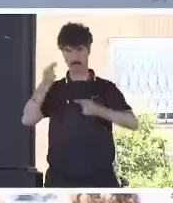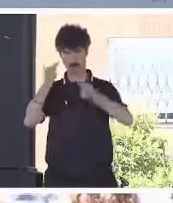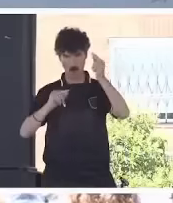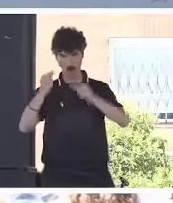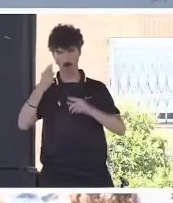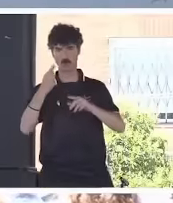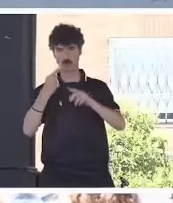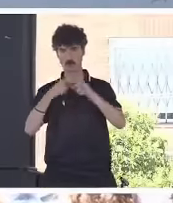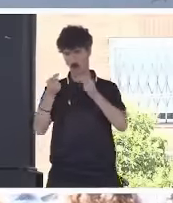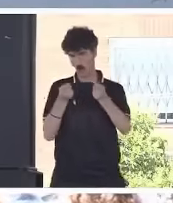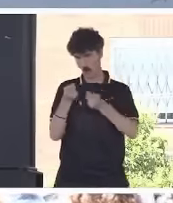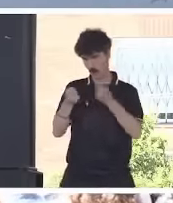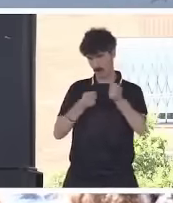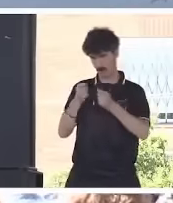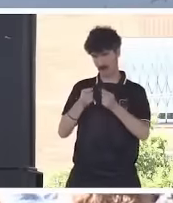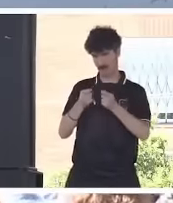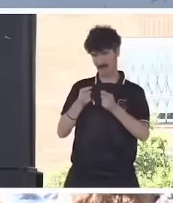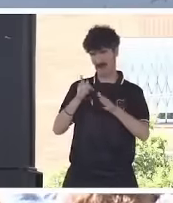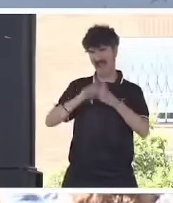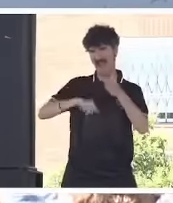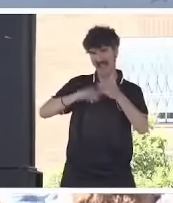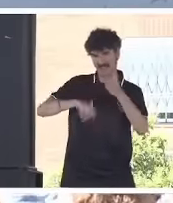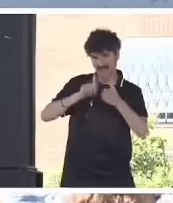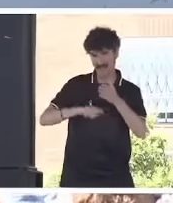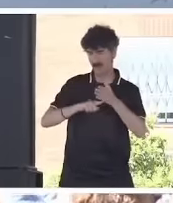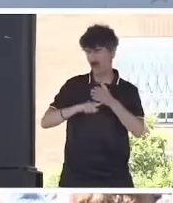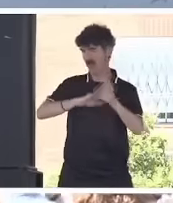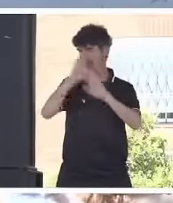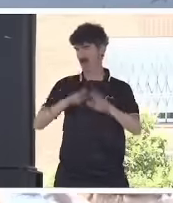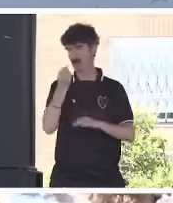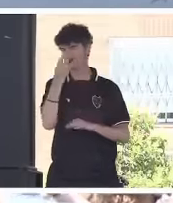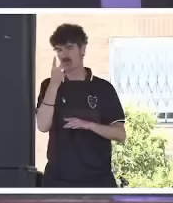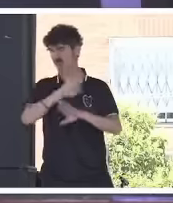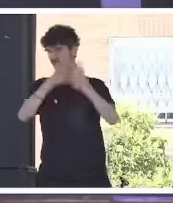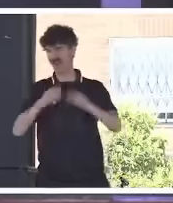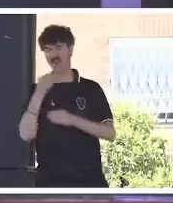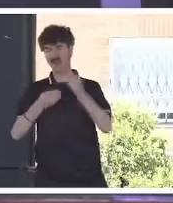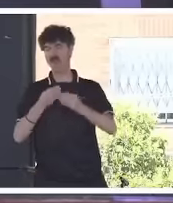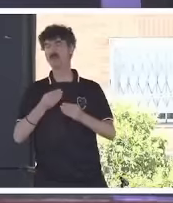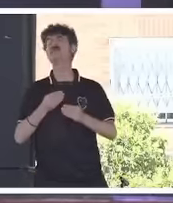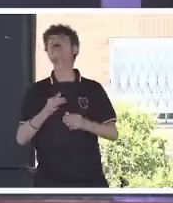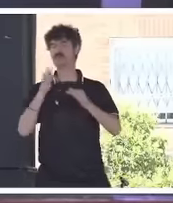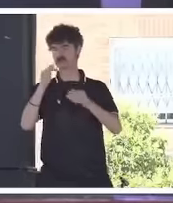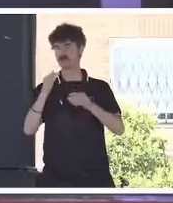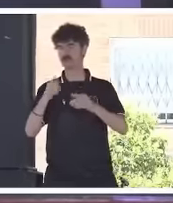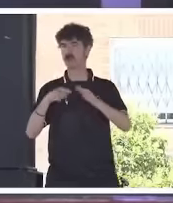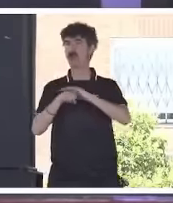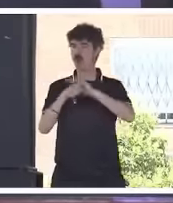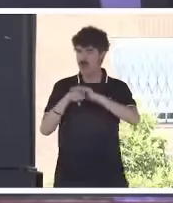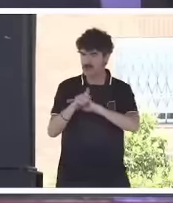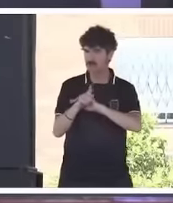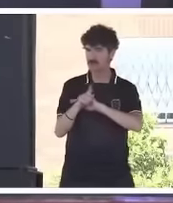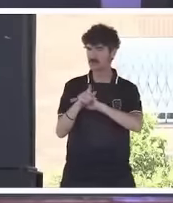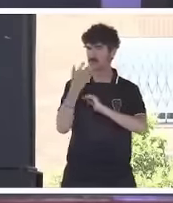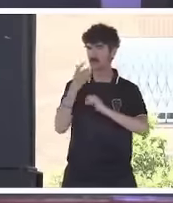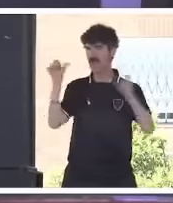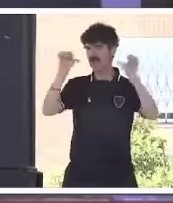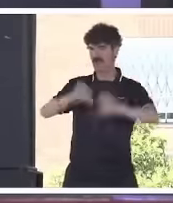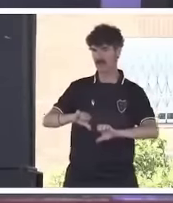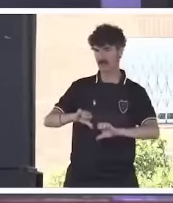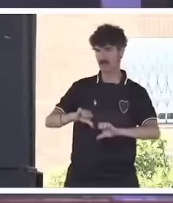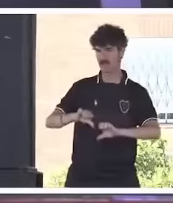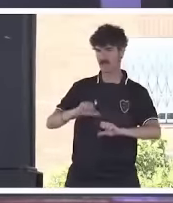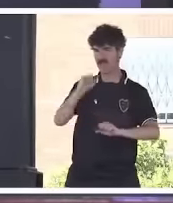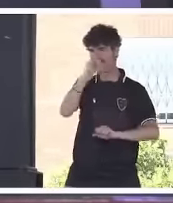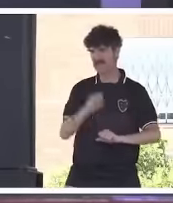que jamás, jamás, jamás eso lo iba a firmar el Partido Socialista. Fuimos capaces de gestionar una crisis económica, lo que nos